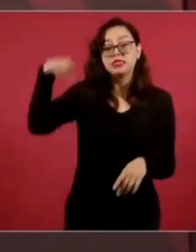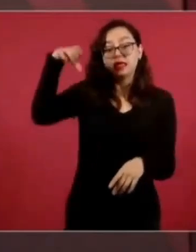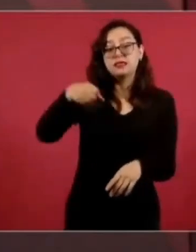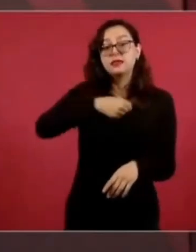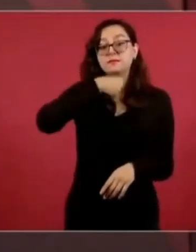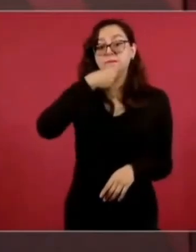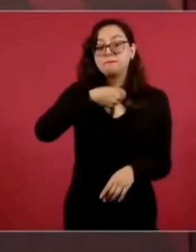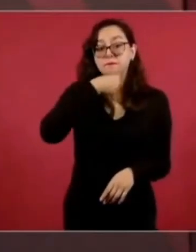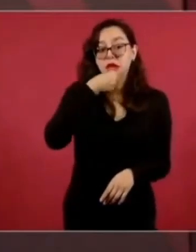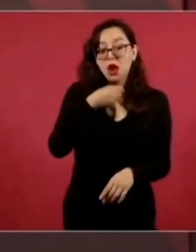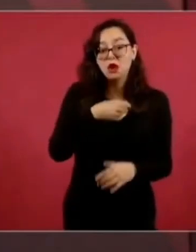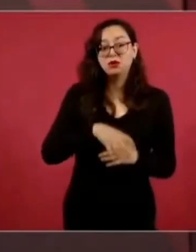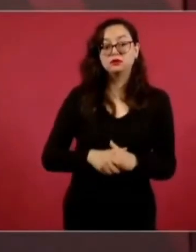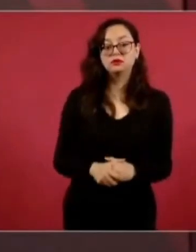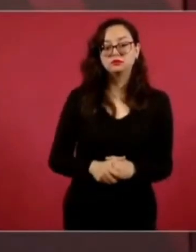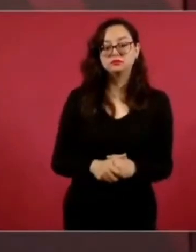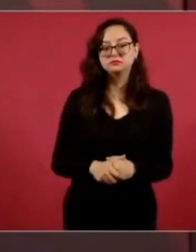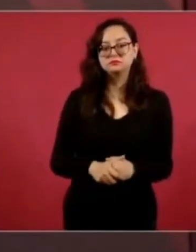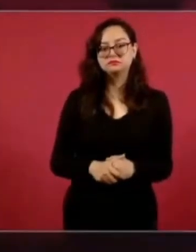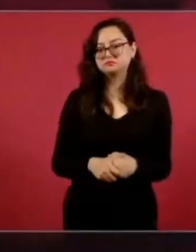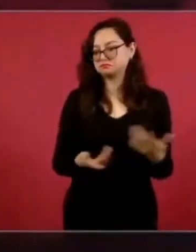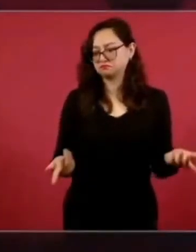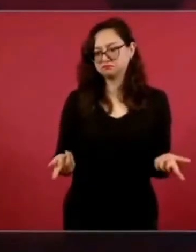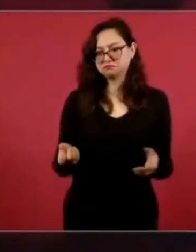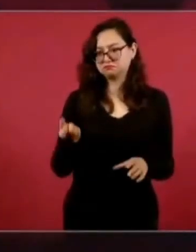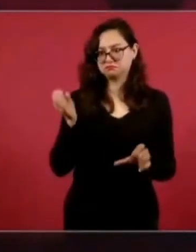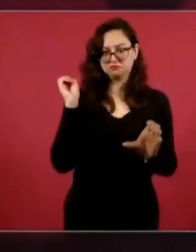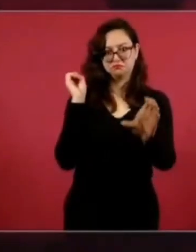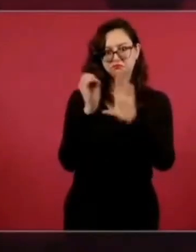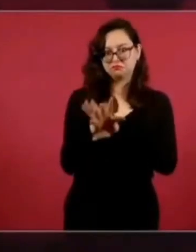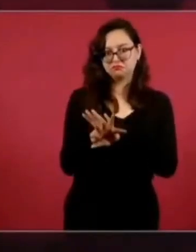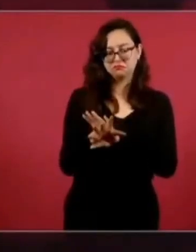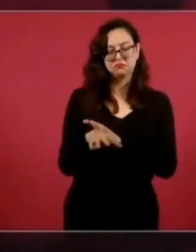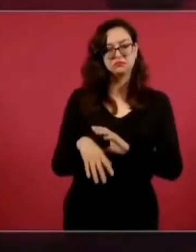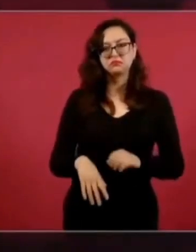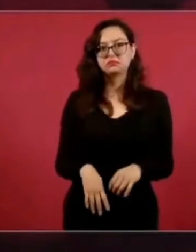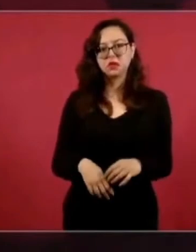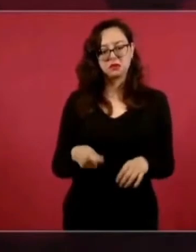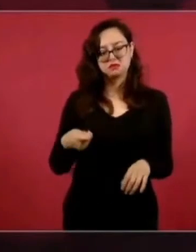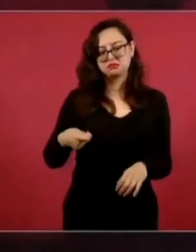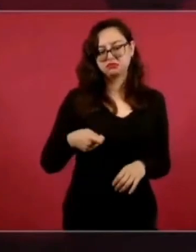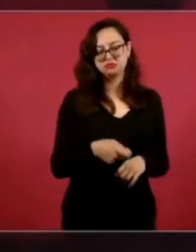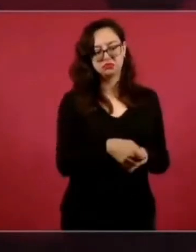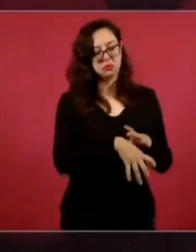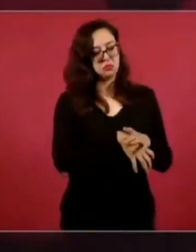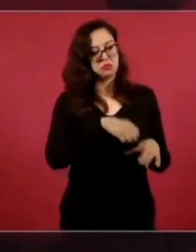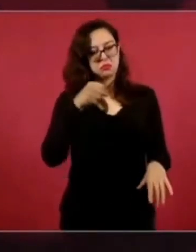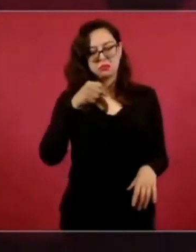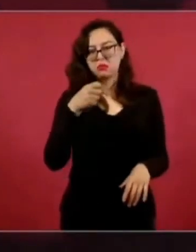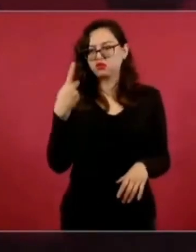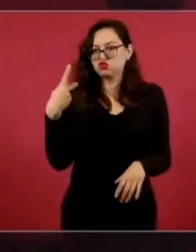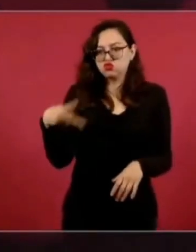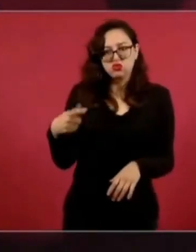va con su tarjeta a la sucursal del Banco del Bienestar y saca su dinero completo.